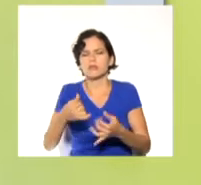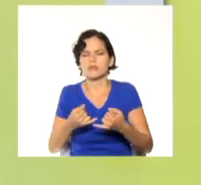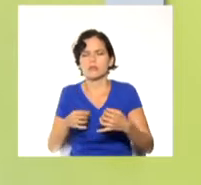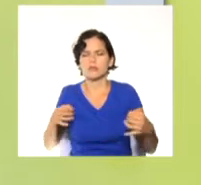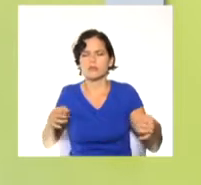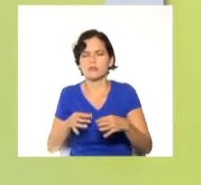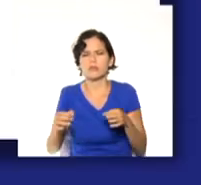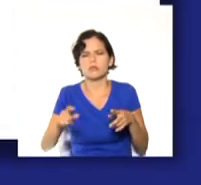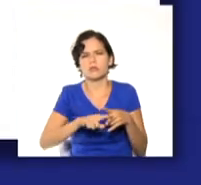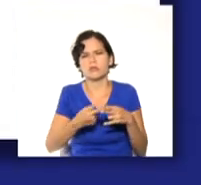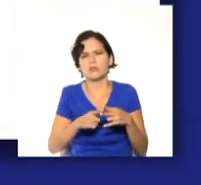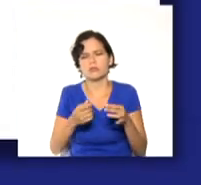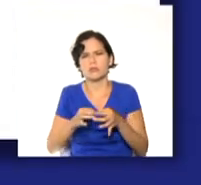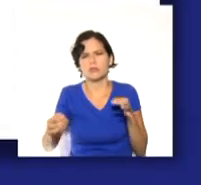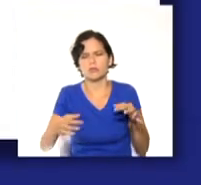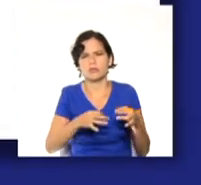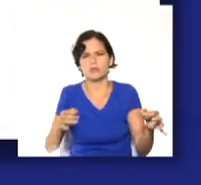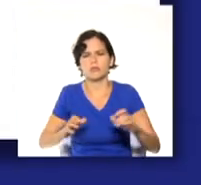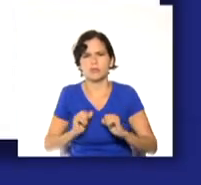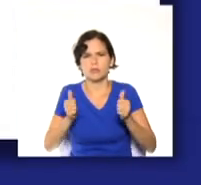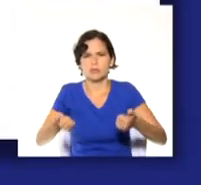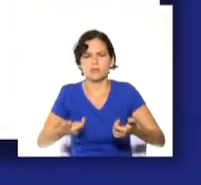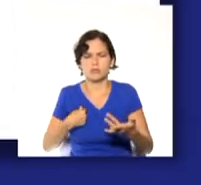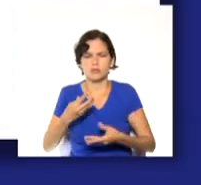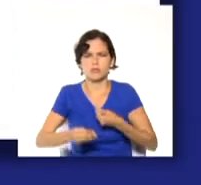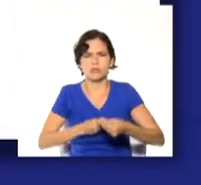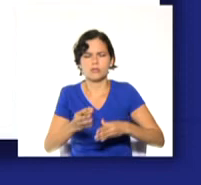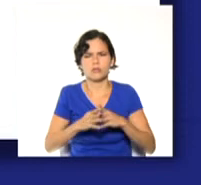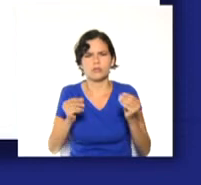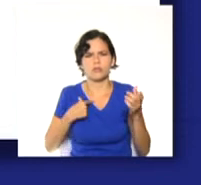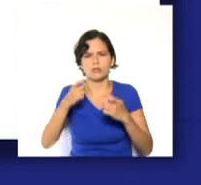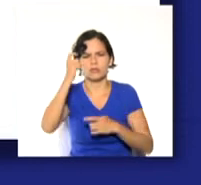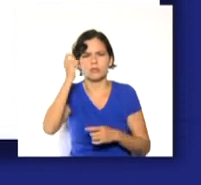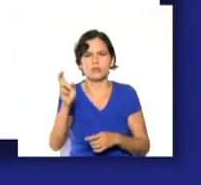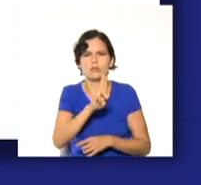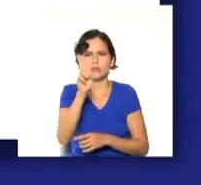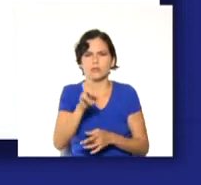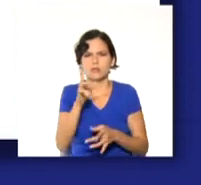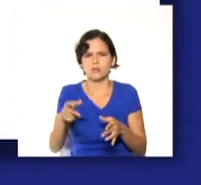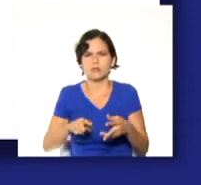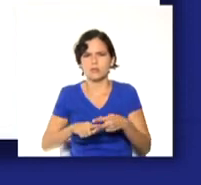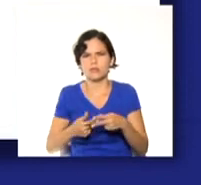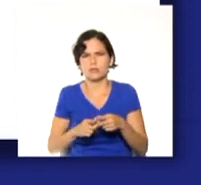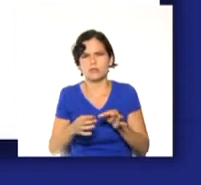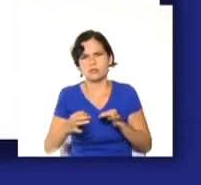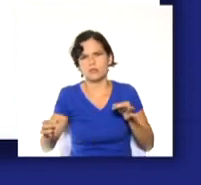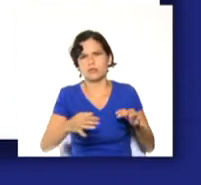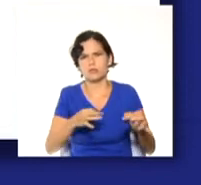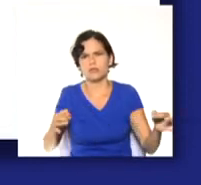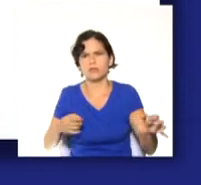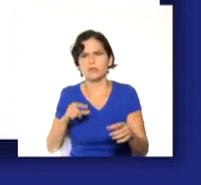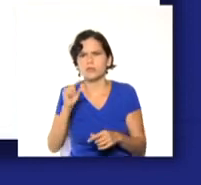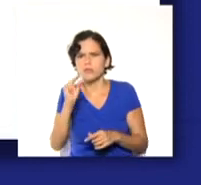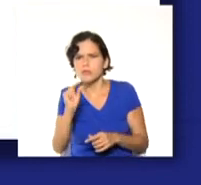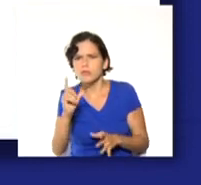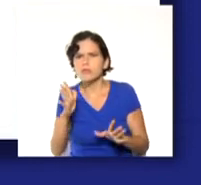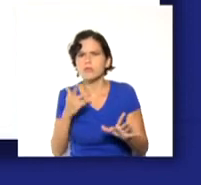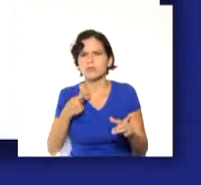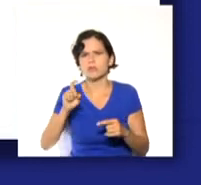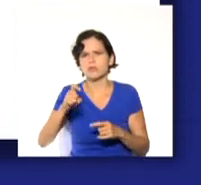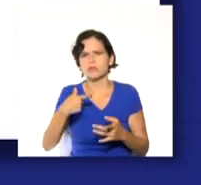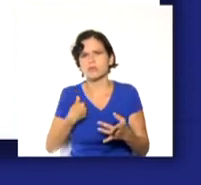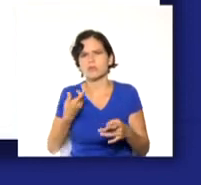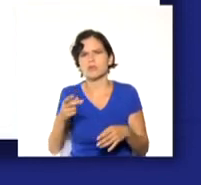instrumentos de medición. Vamos a comenzar por lo cotidiano. Utilizar instrumentos de medición poco precisos, pero que encontramos en